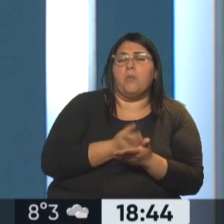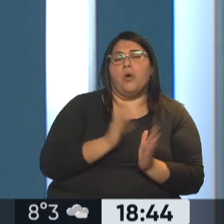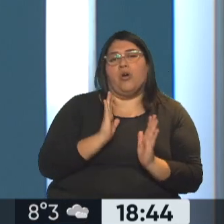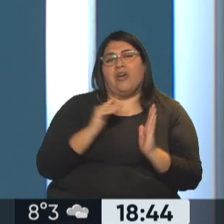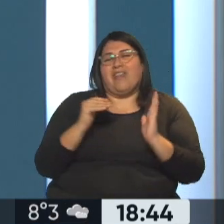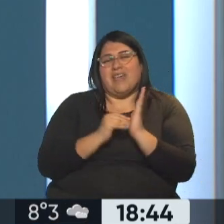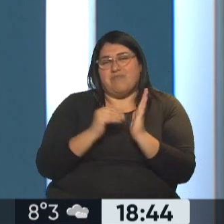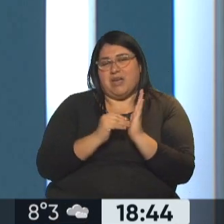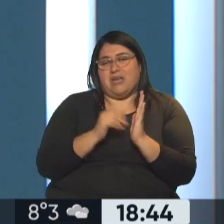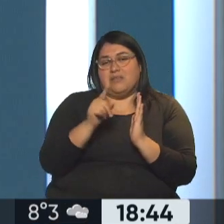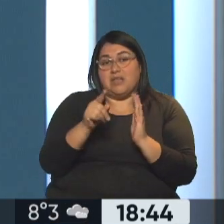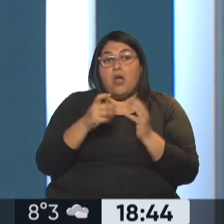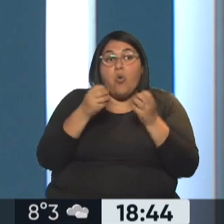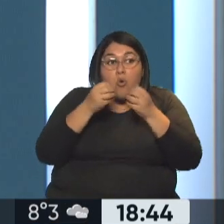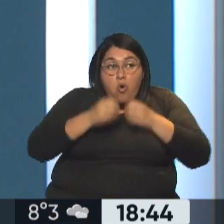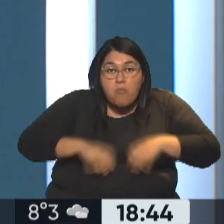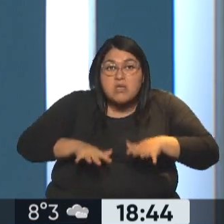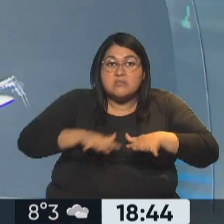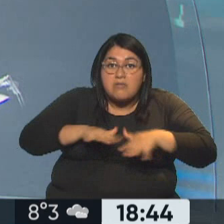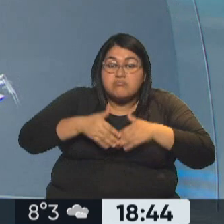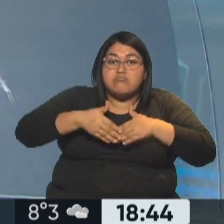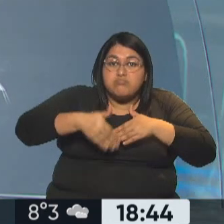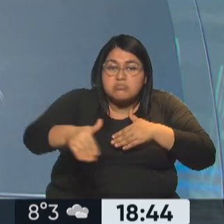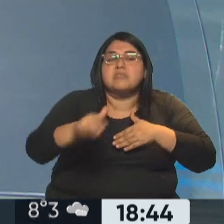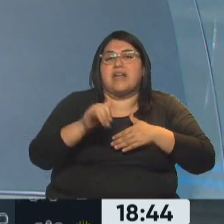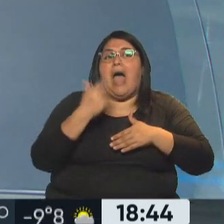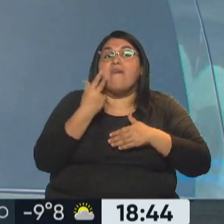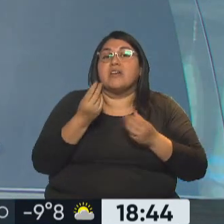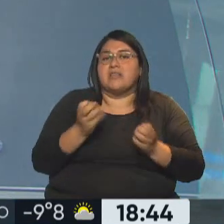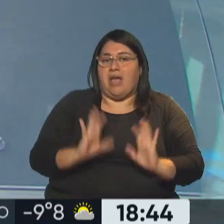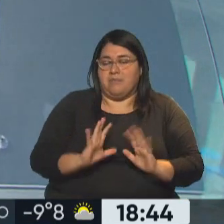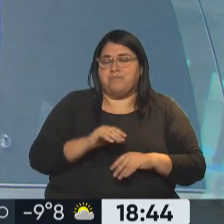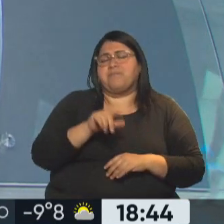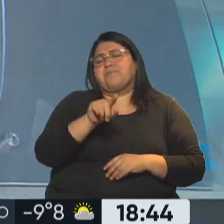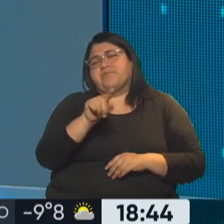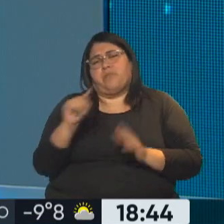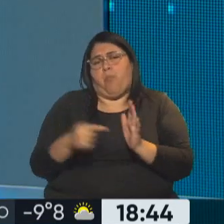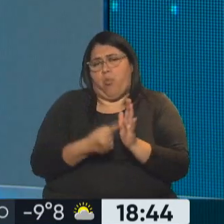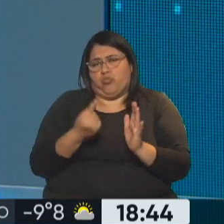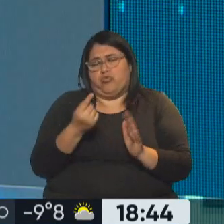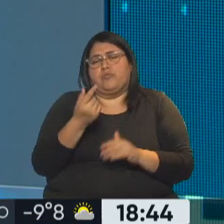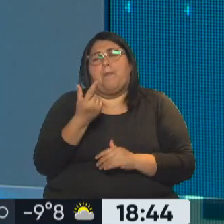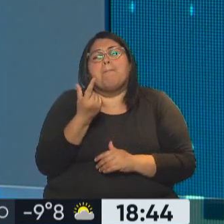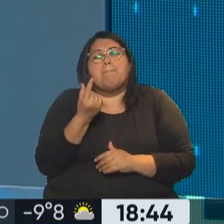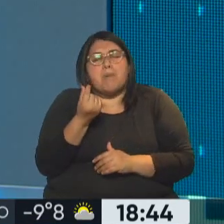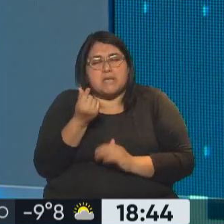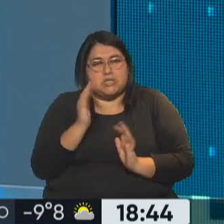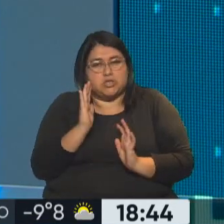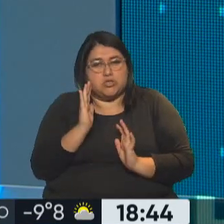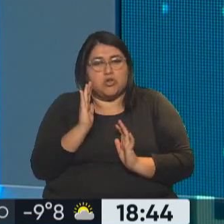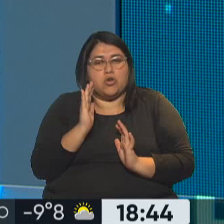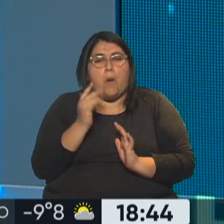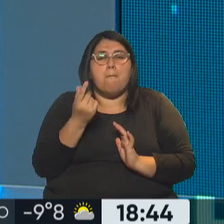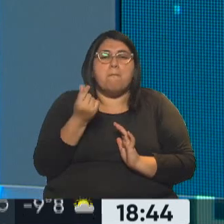cuando verdaderamente piensa funcionar en los próximos días. Perfecto. Hablando de precios, y que es una de las preocupaciones que tenemos todos permanentemente, ¿cómo ves la posibilidad de